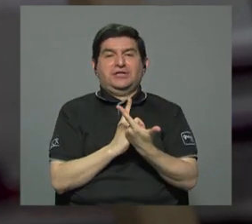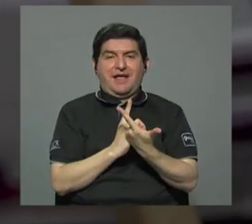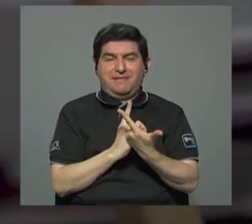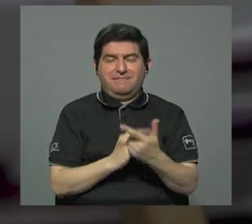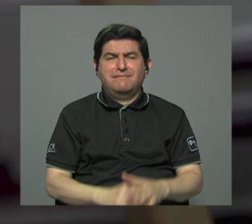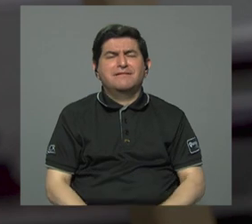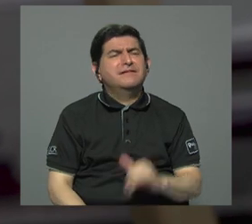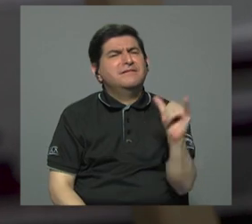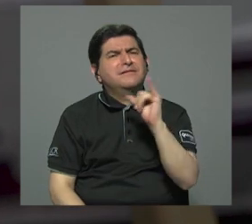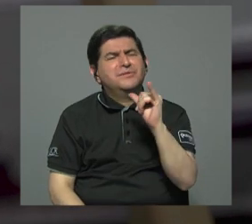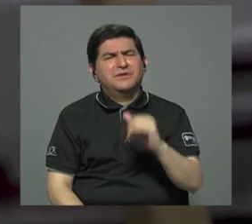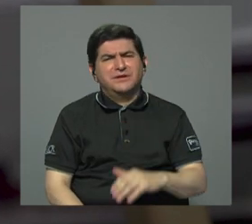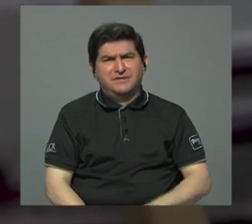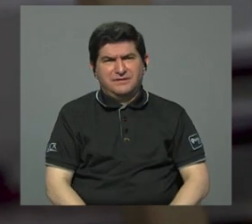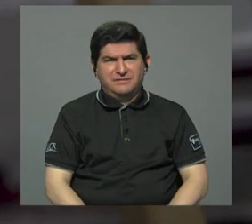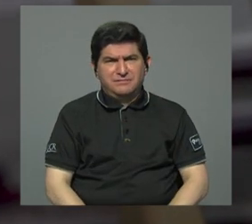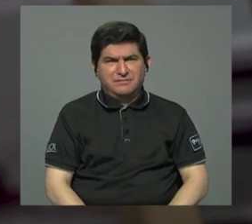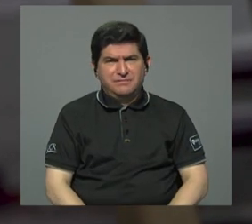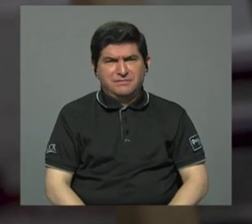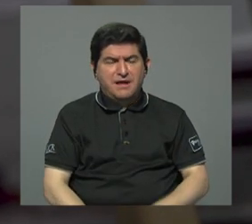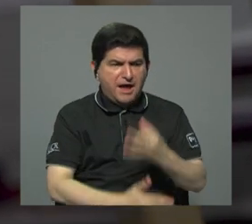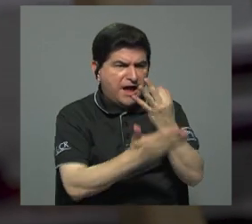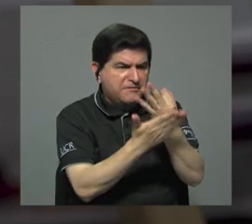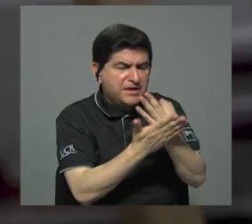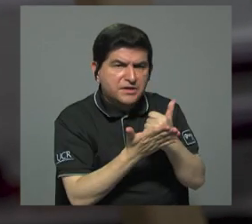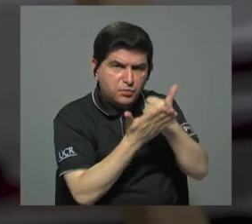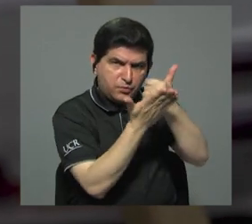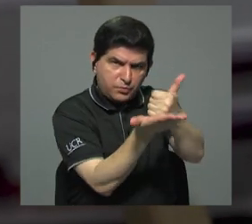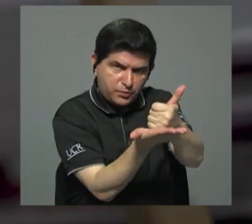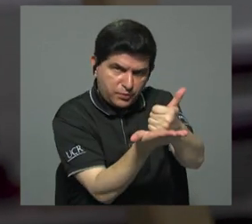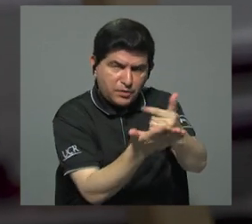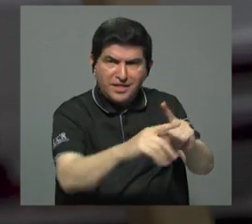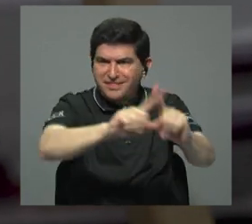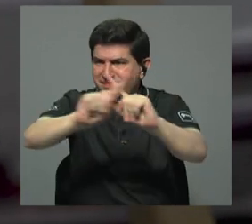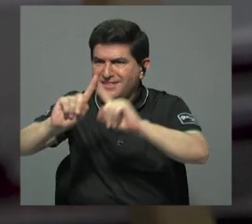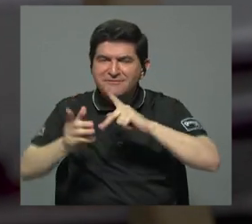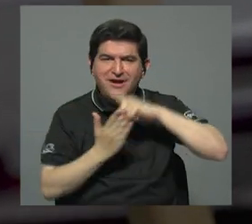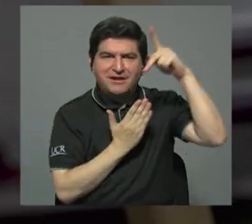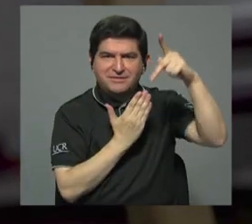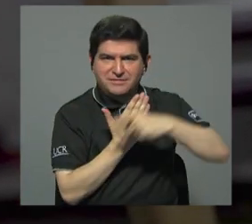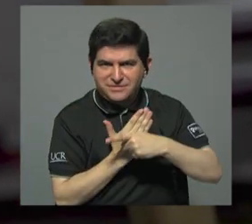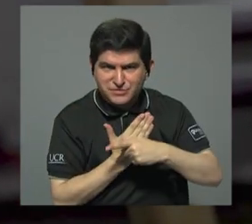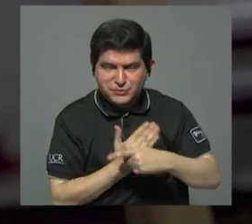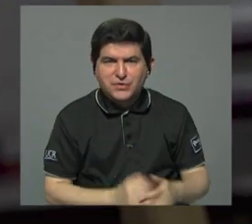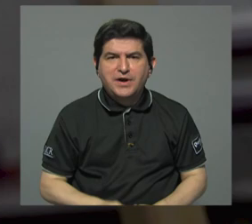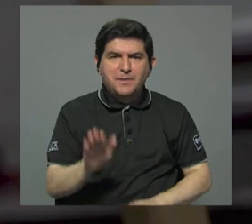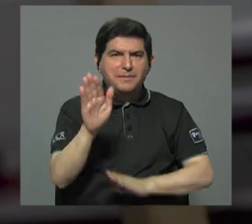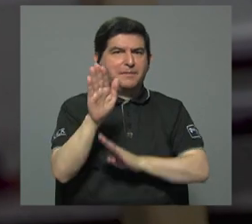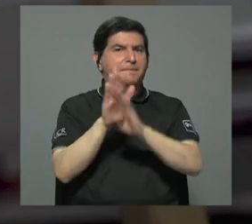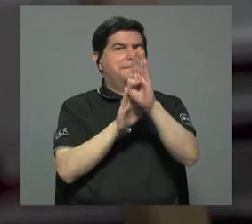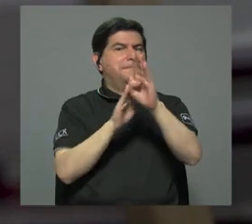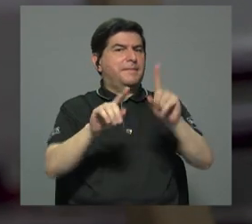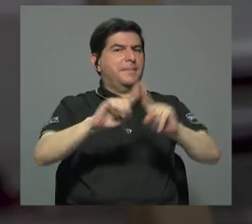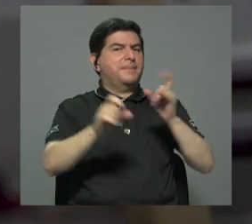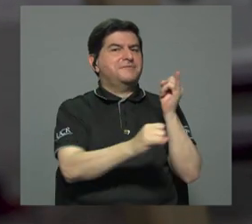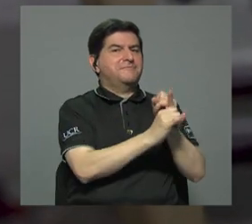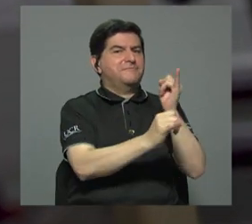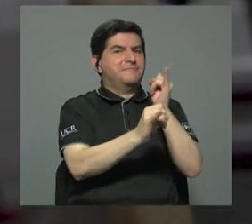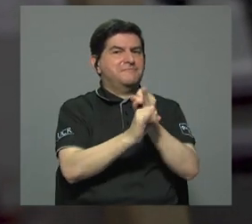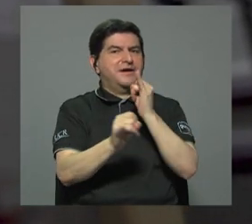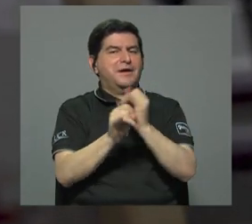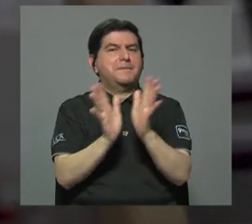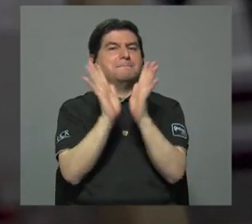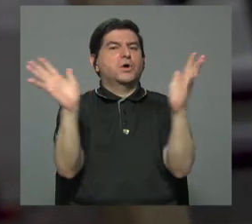y también ayudan al financiamiento de los diversos programas que desarrollan varias